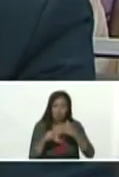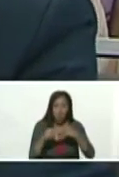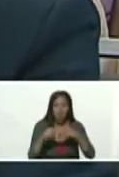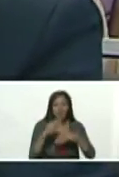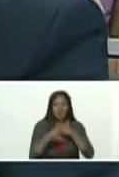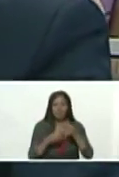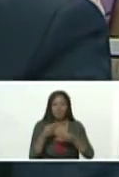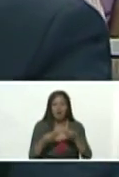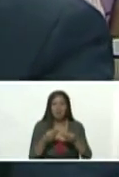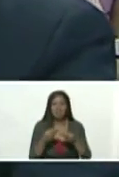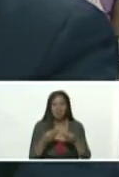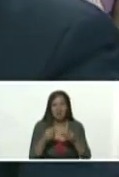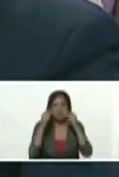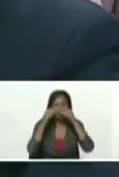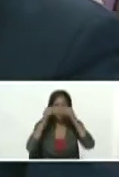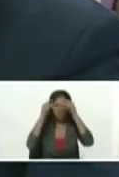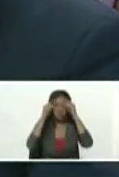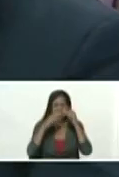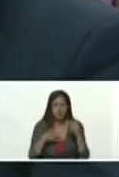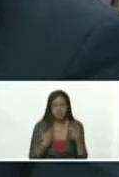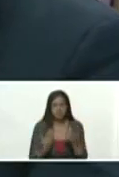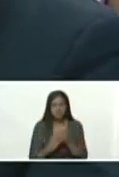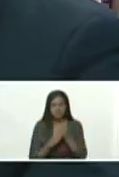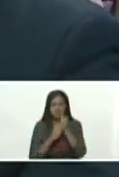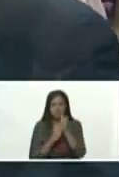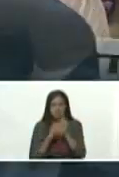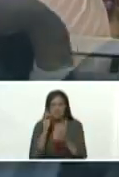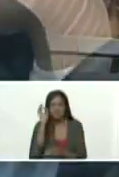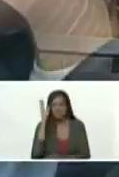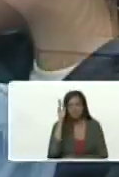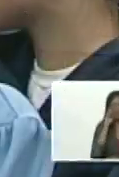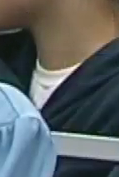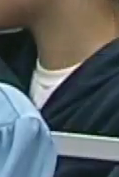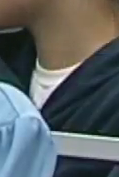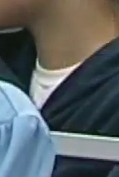quisiera que la rectora dé algunas ideas sobre Simón Rodríguez.